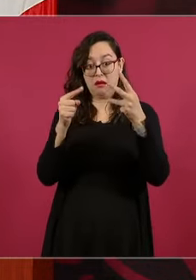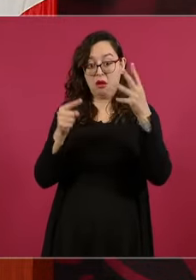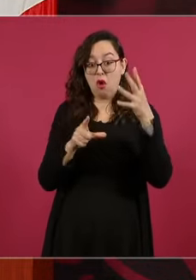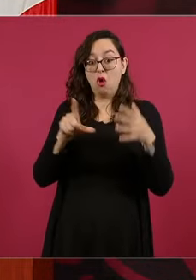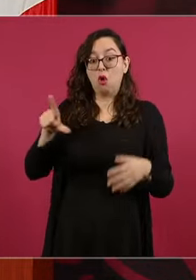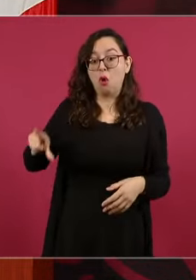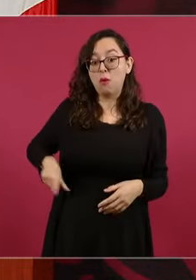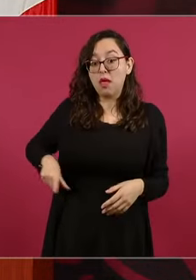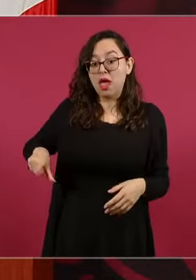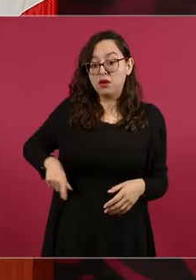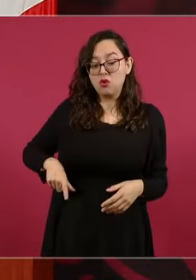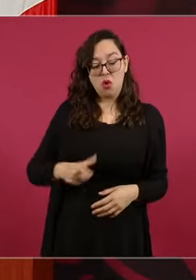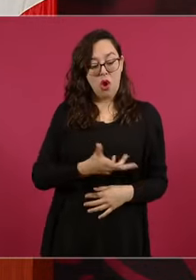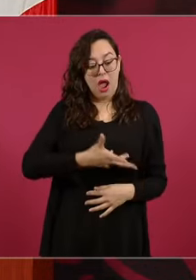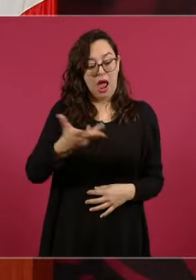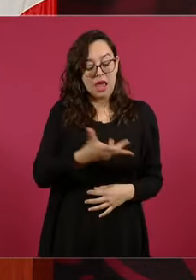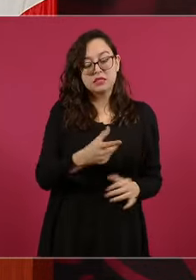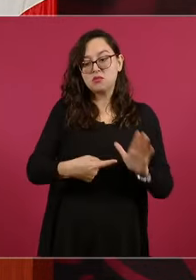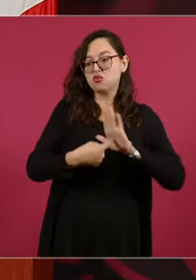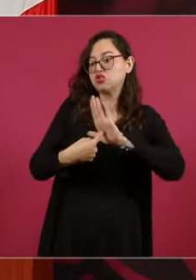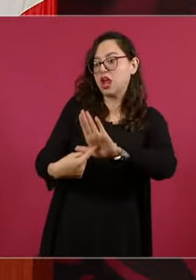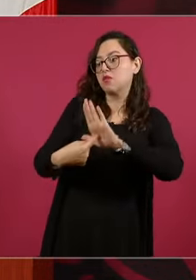¿no?